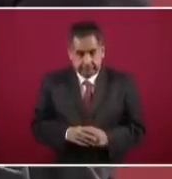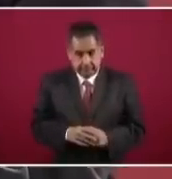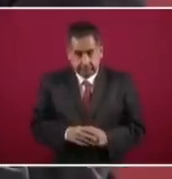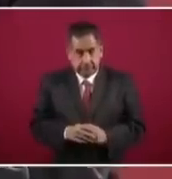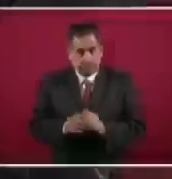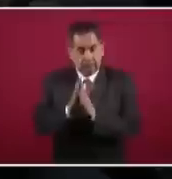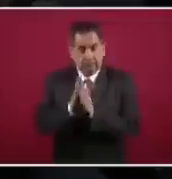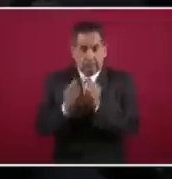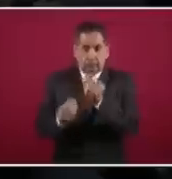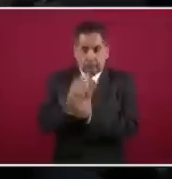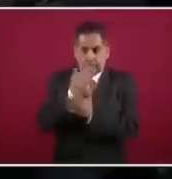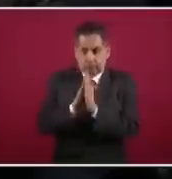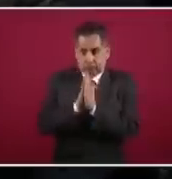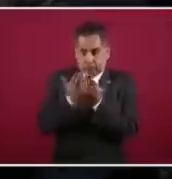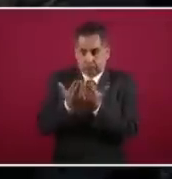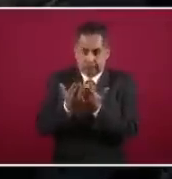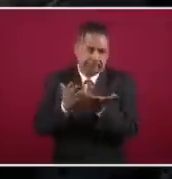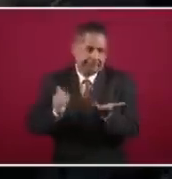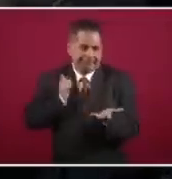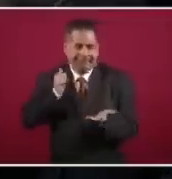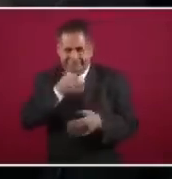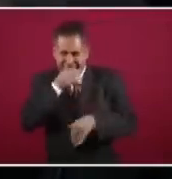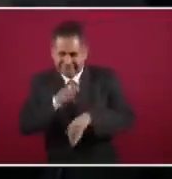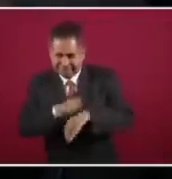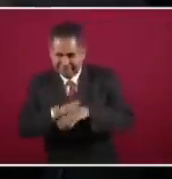nuevo libro, aprovechando,